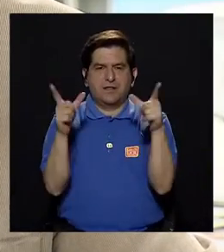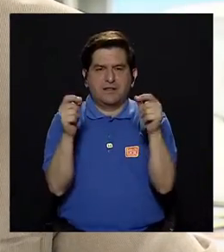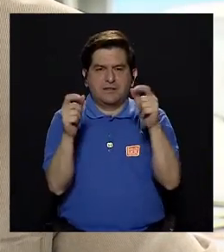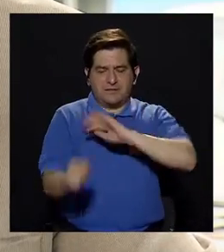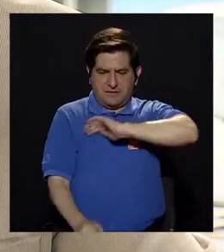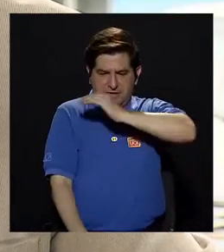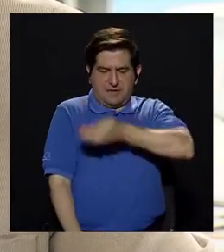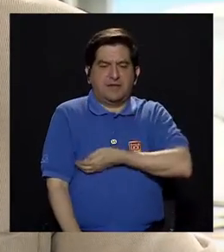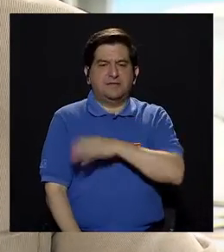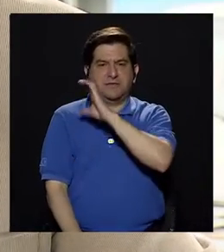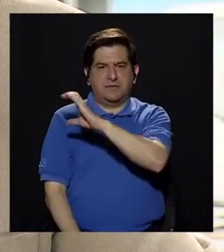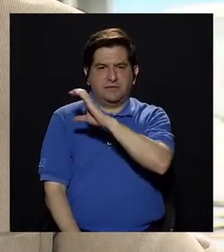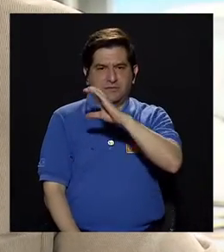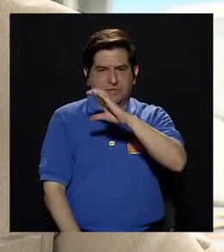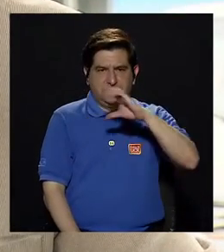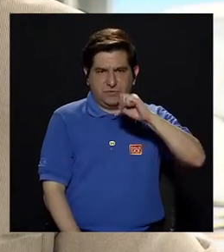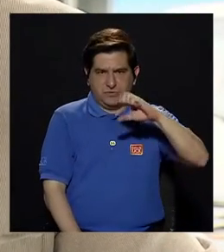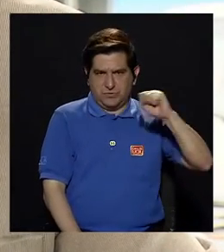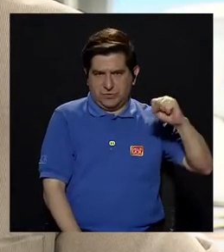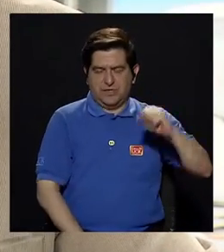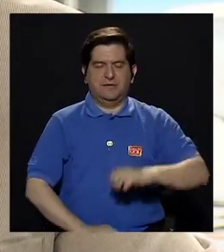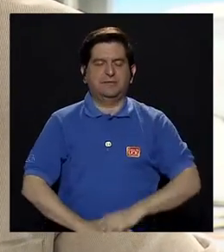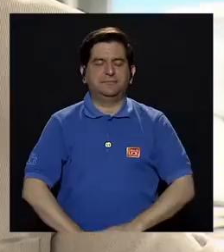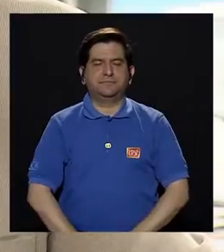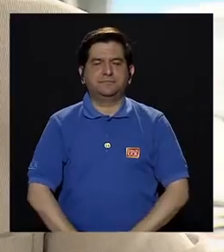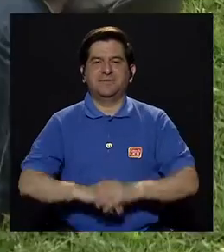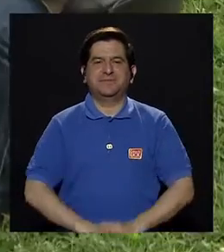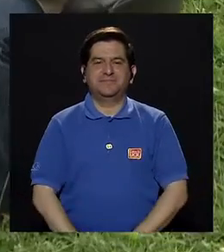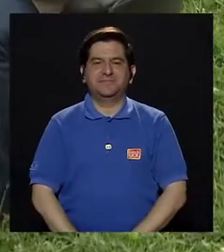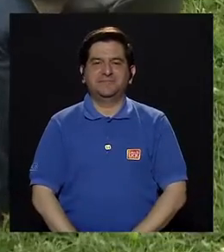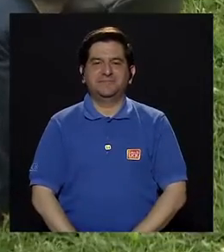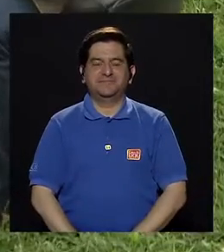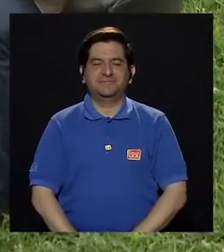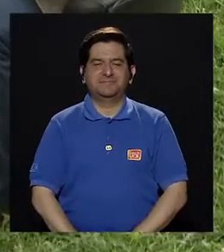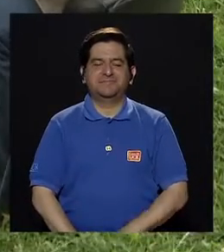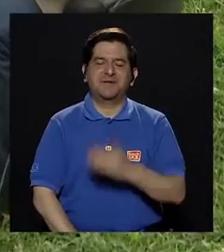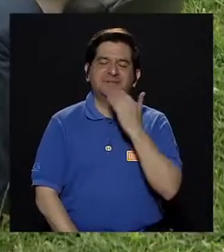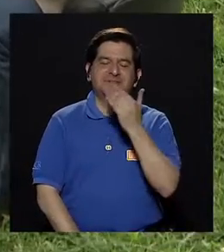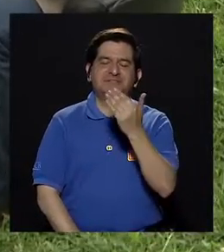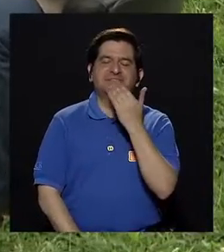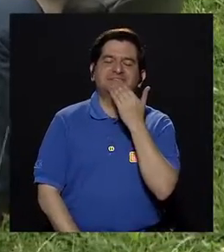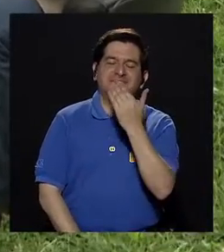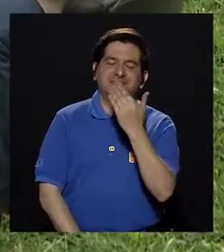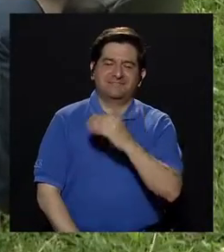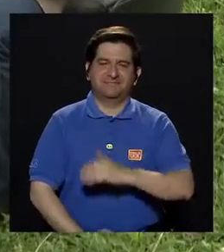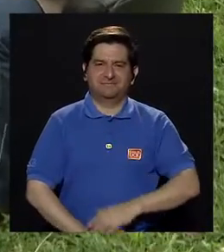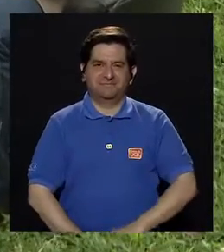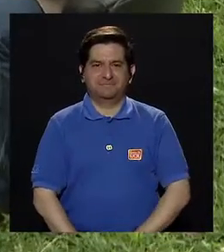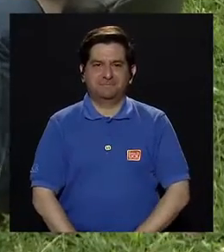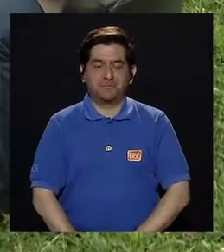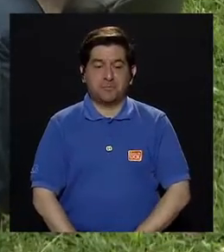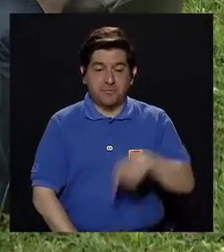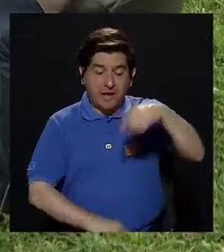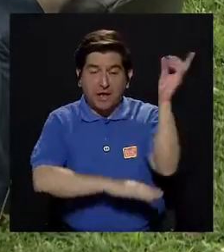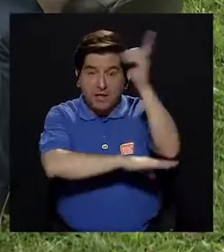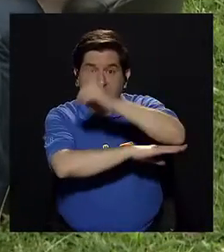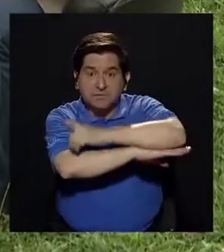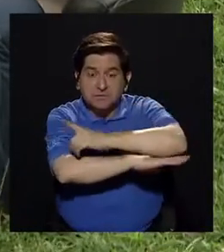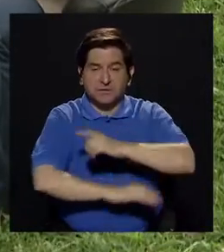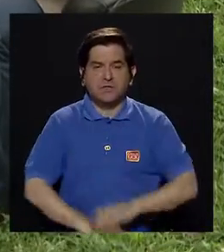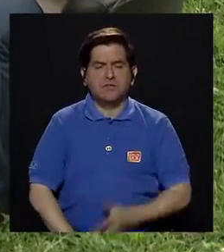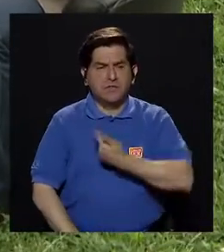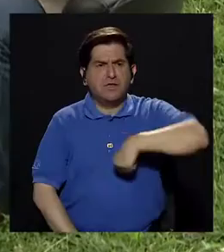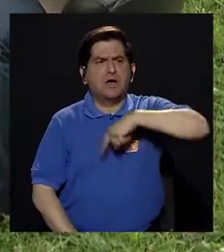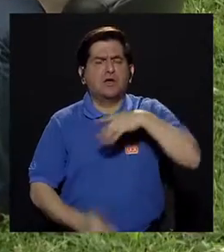de mama de la Caja Costarricense de Seguro Social. Bienvenida. Muchas gracias. El día de hoy, pues lo